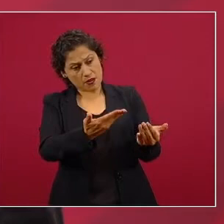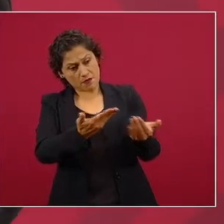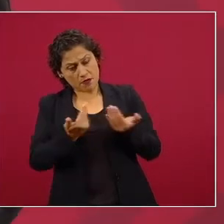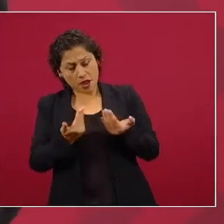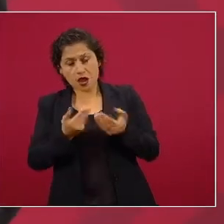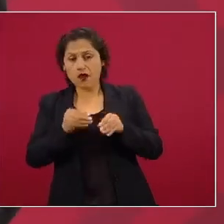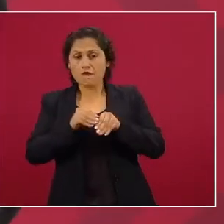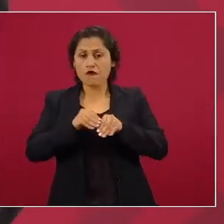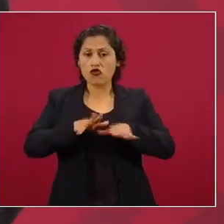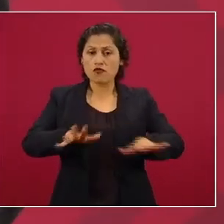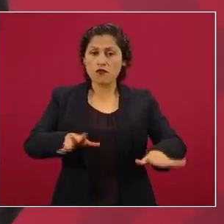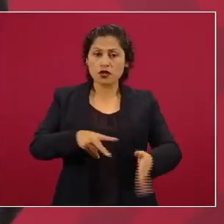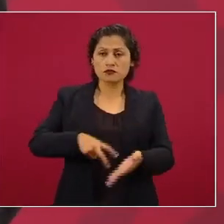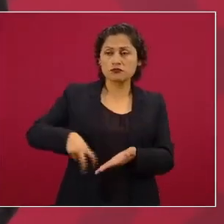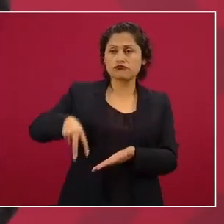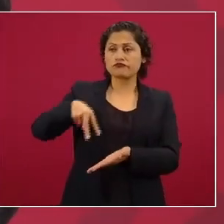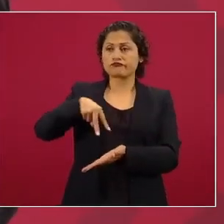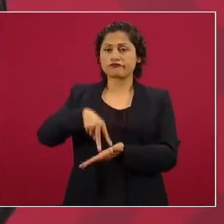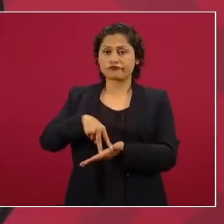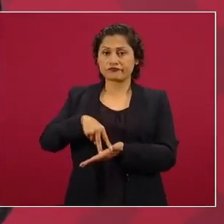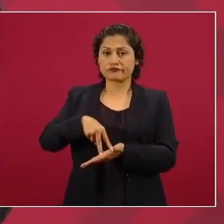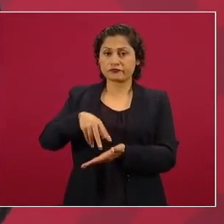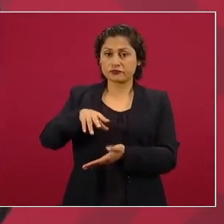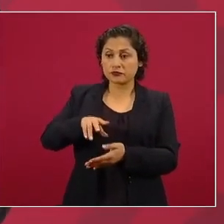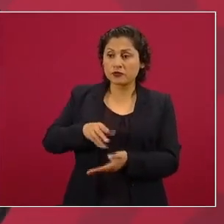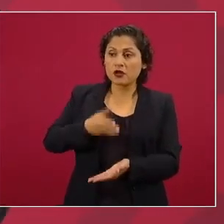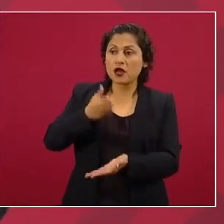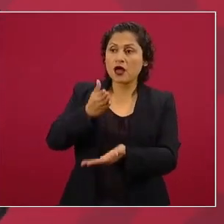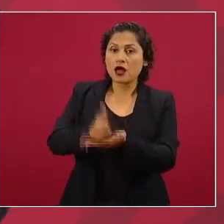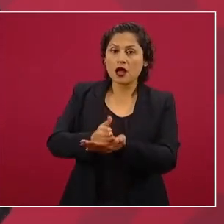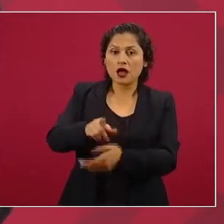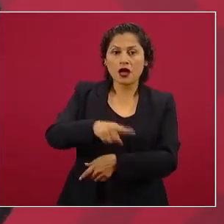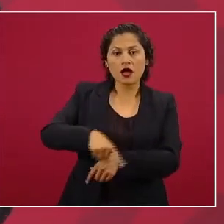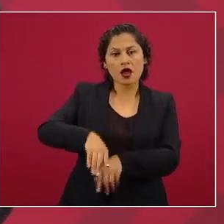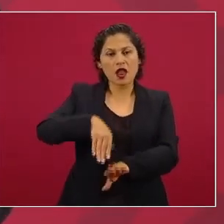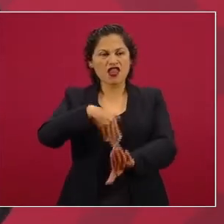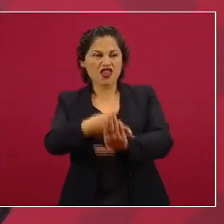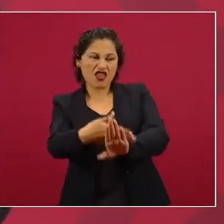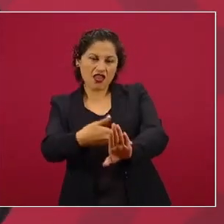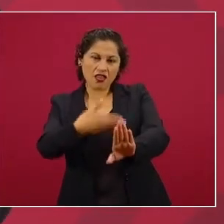Congreso y los tratan así,